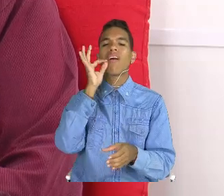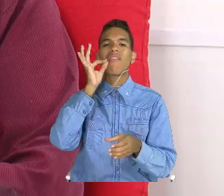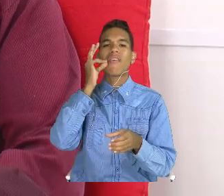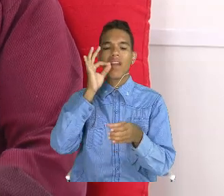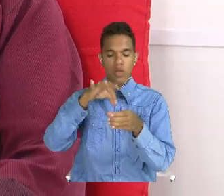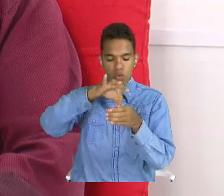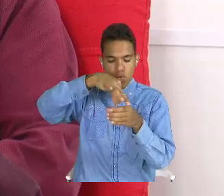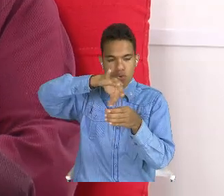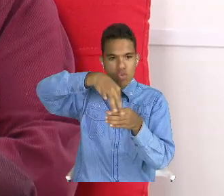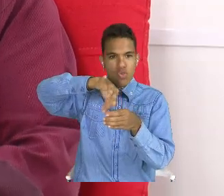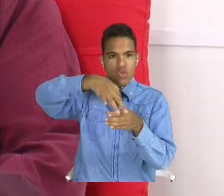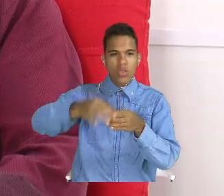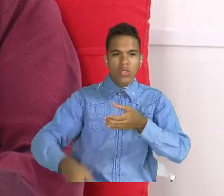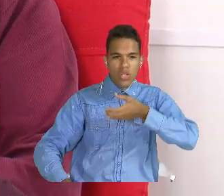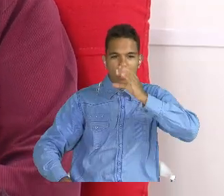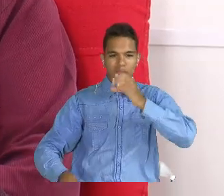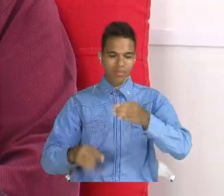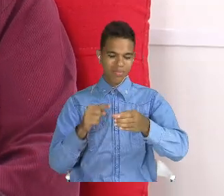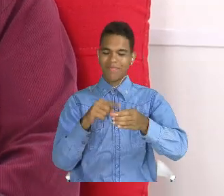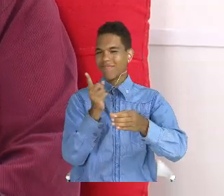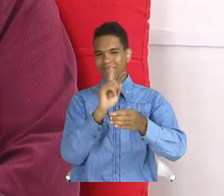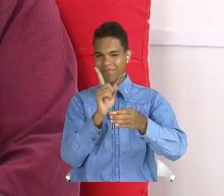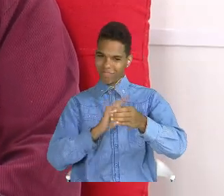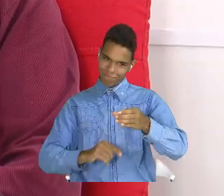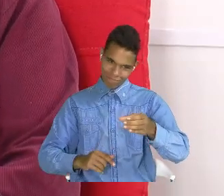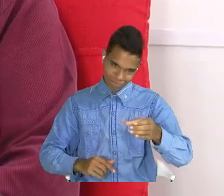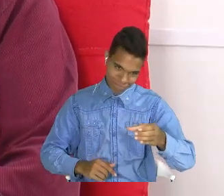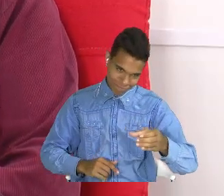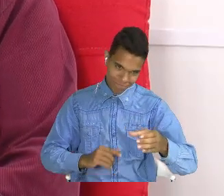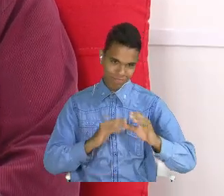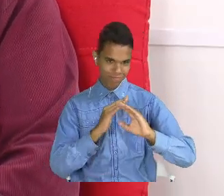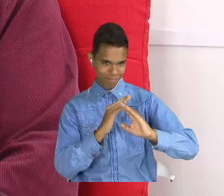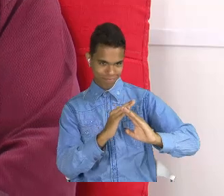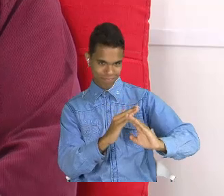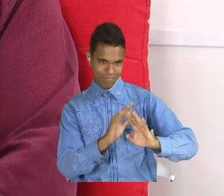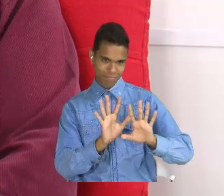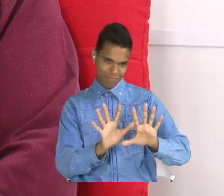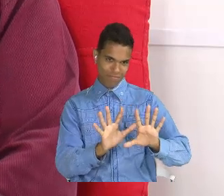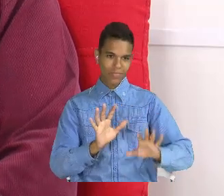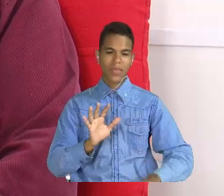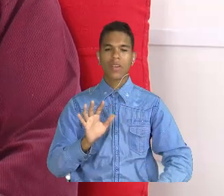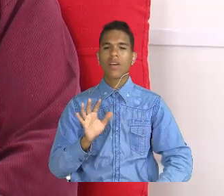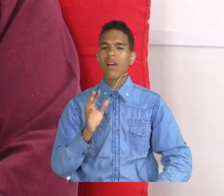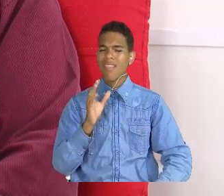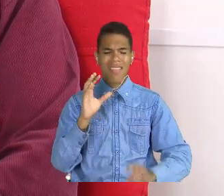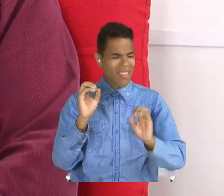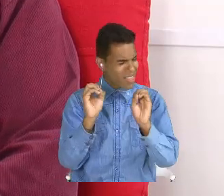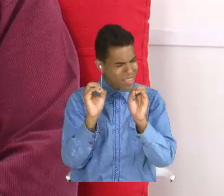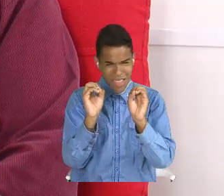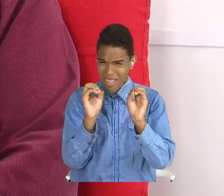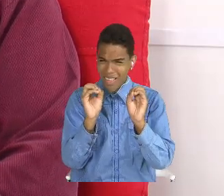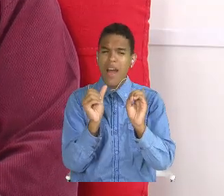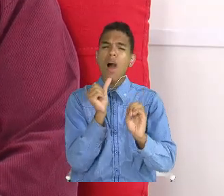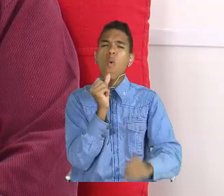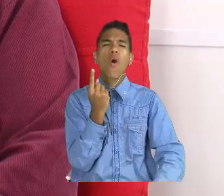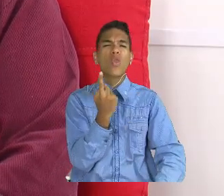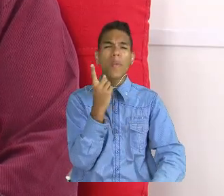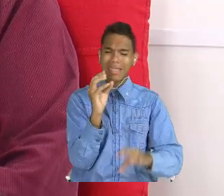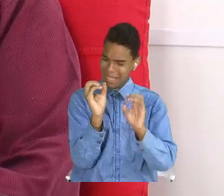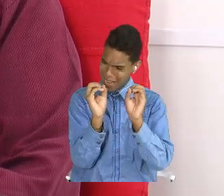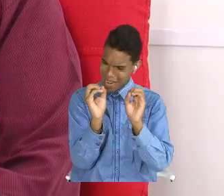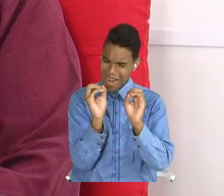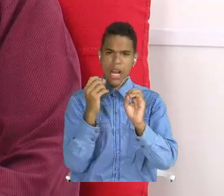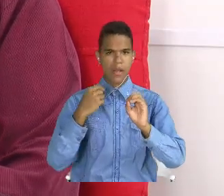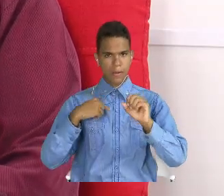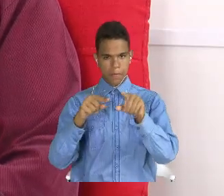no, ayunas completamente, no hemos consumido nada. Entonces, esta persona se dirige a un laboratorio clínico.